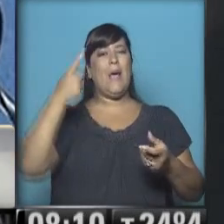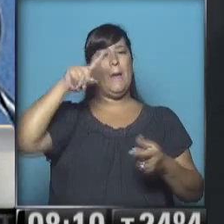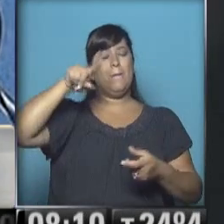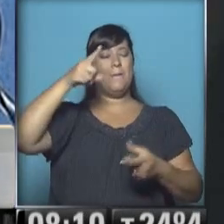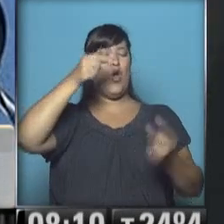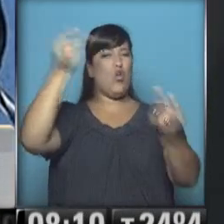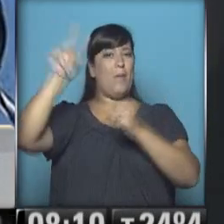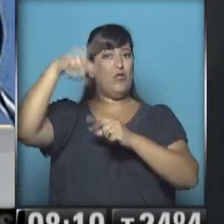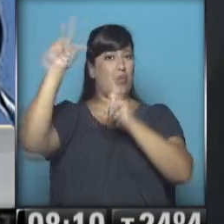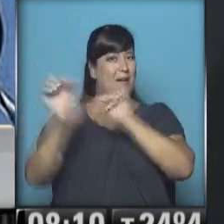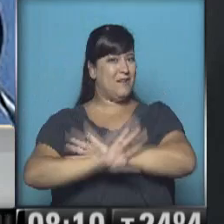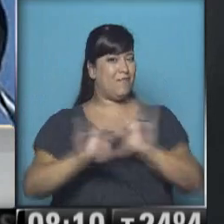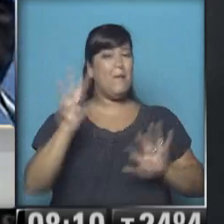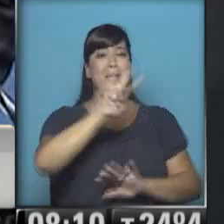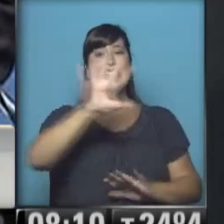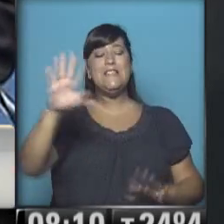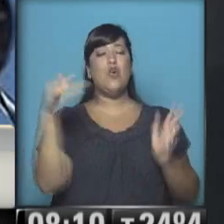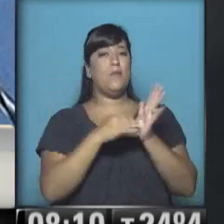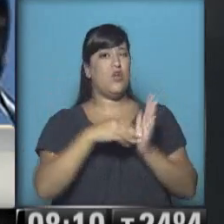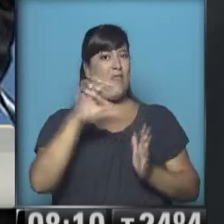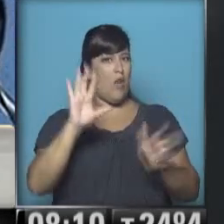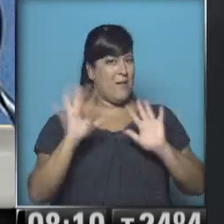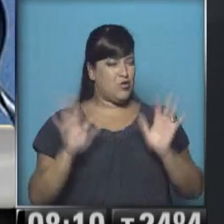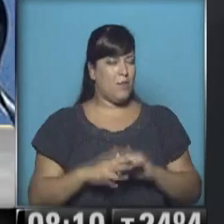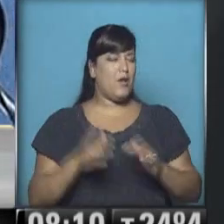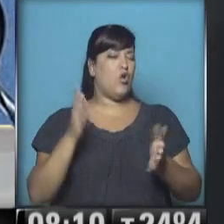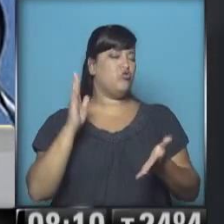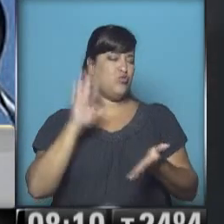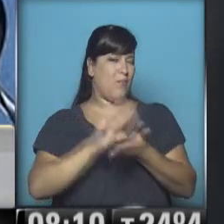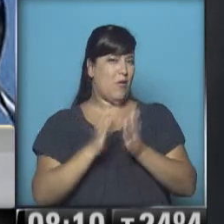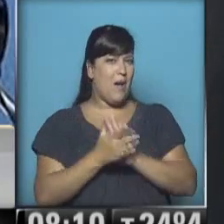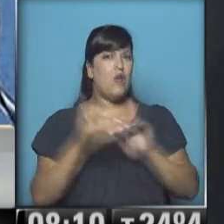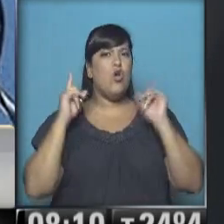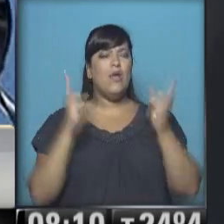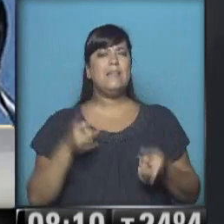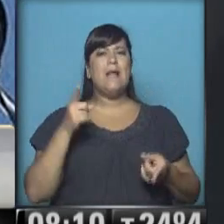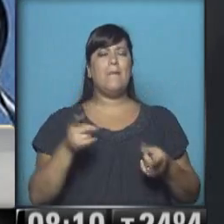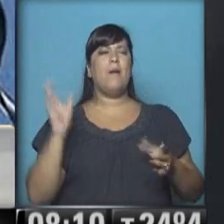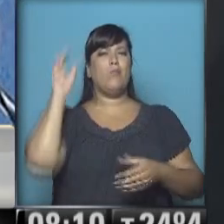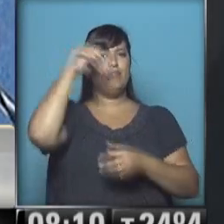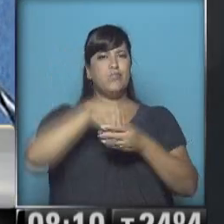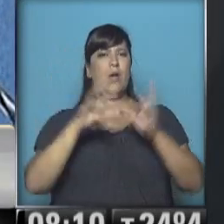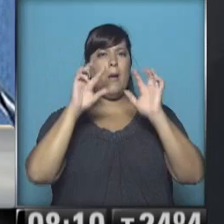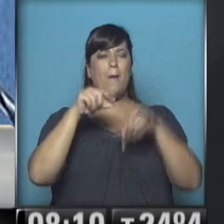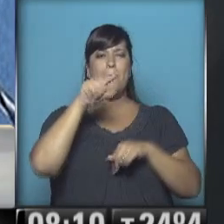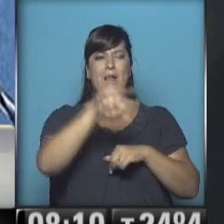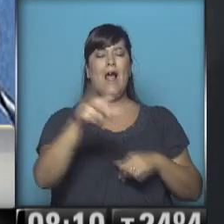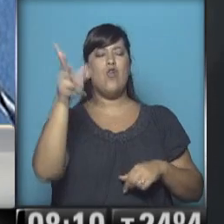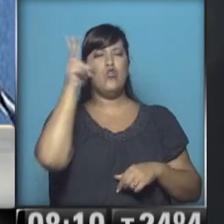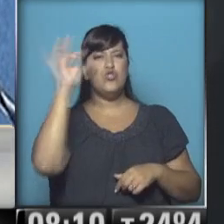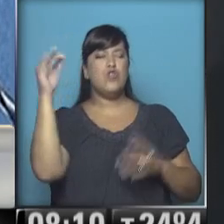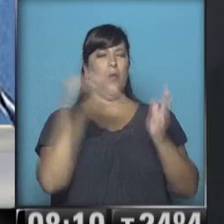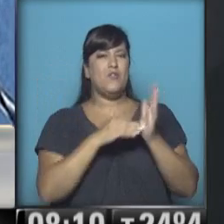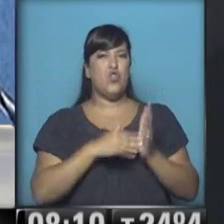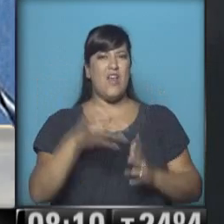por aproximadamente 25 millones de dólares, y a su vez también forma parte y se inscribe dentro del programa de 800 millones de dólares que